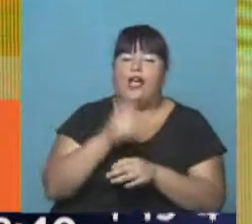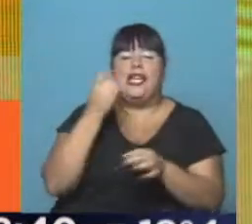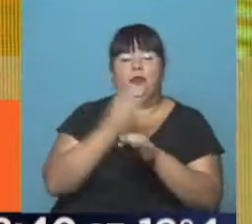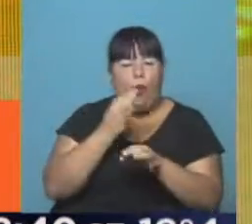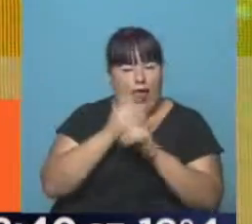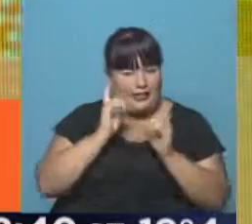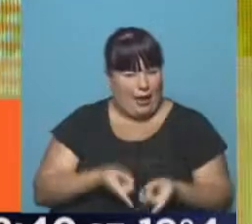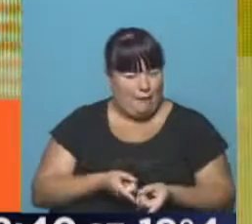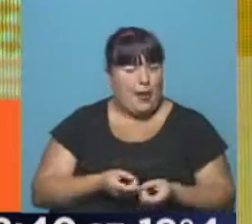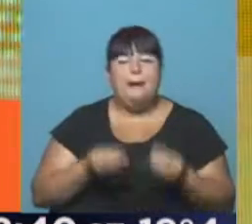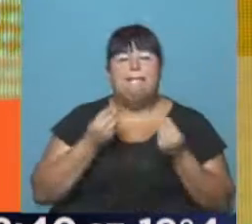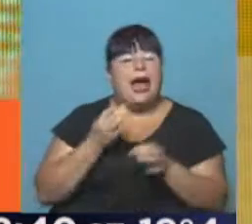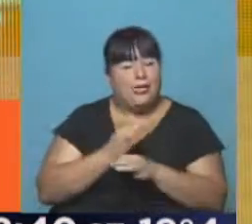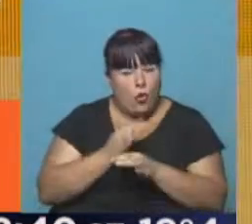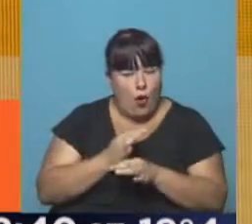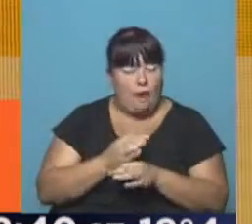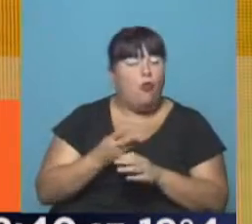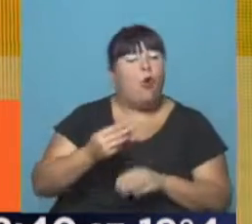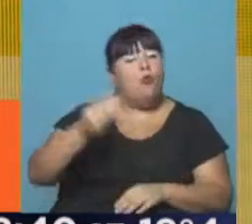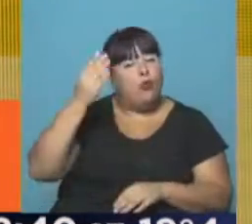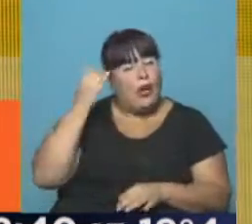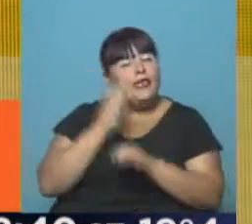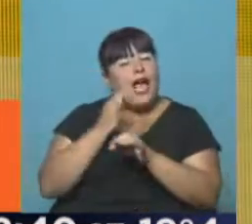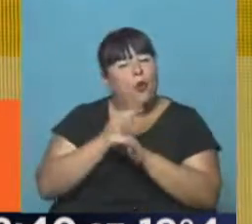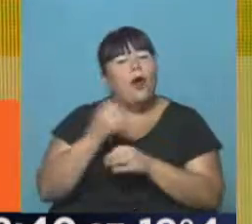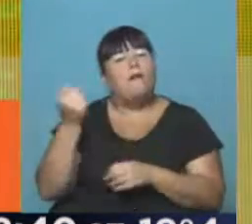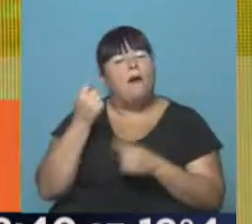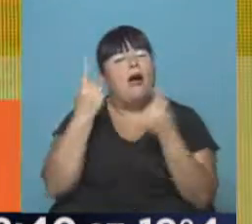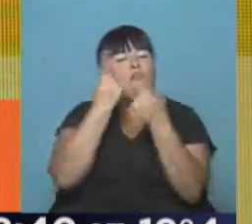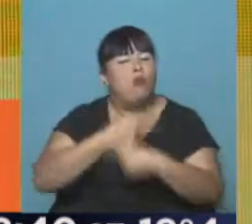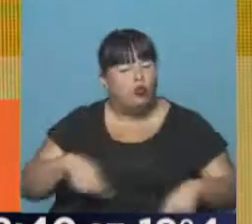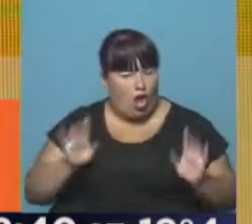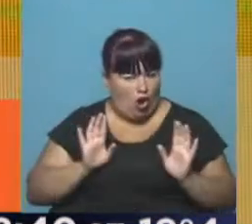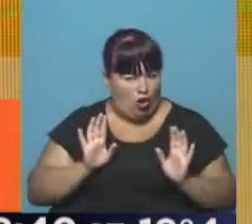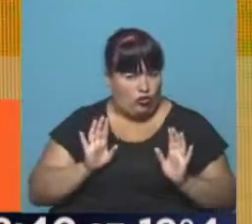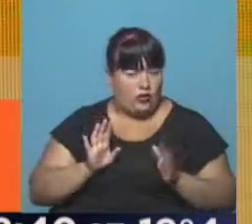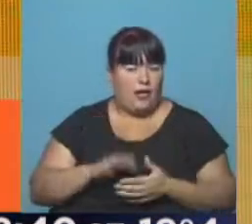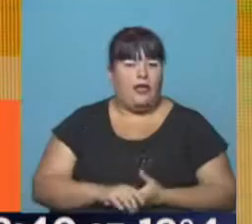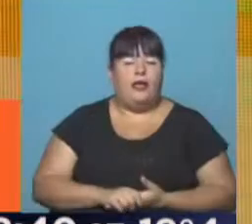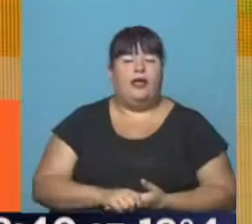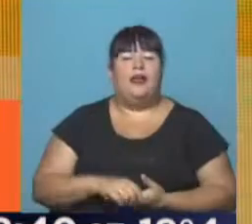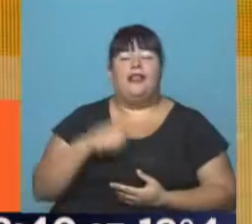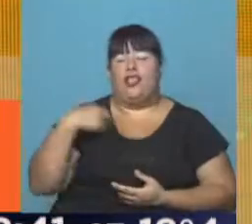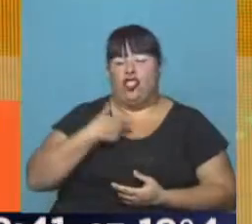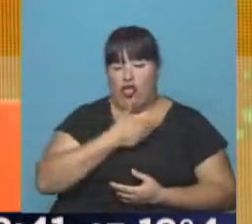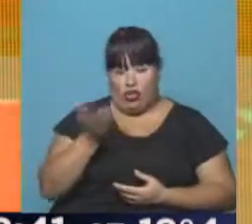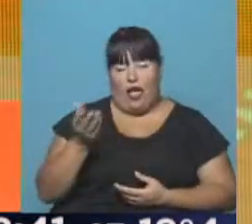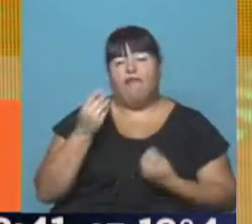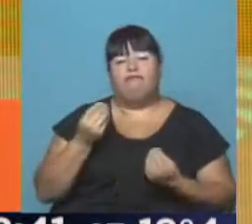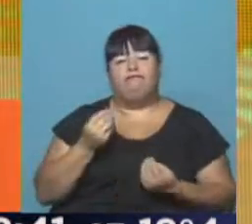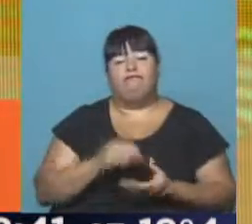escuela. ¿Para qué nos sirve la escuela? Y muchas veces la escuela sirve para muchísimas cosas en términos sociales